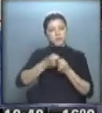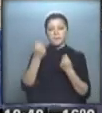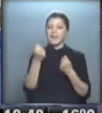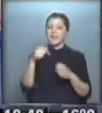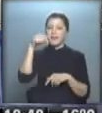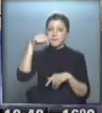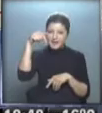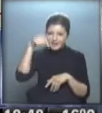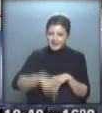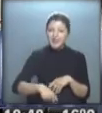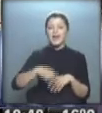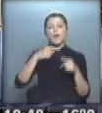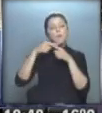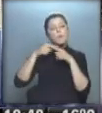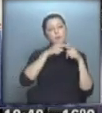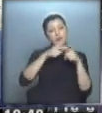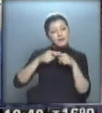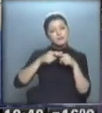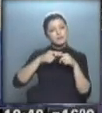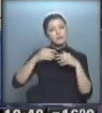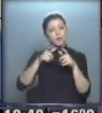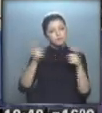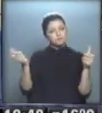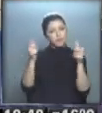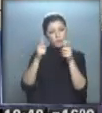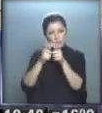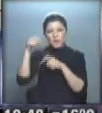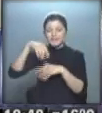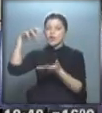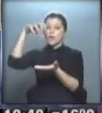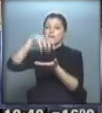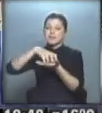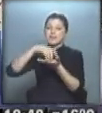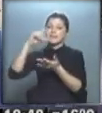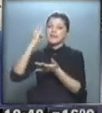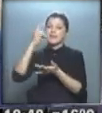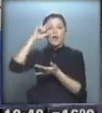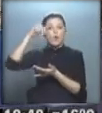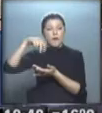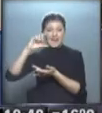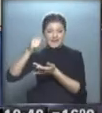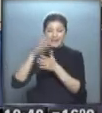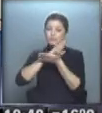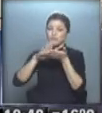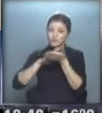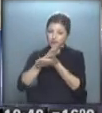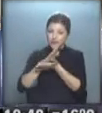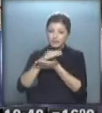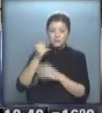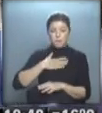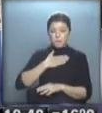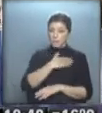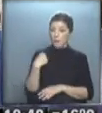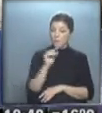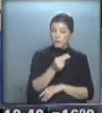todas se sienten los políticos a tratar el Comité de Cuenca, para que no, mi mamá ya está, pero que no muera más nadie, para